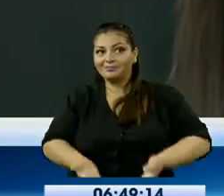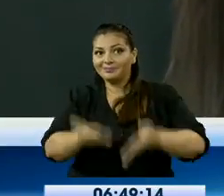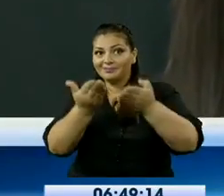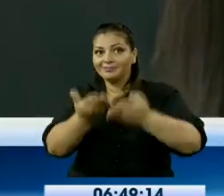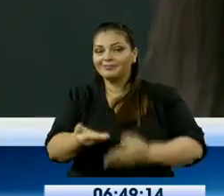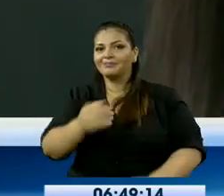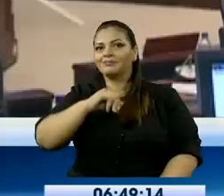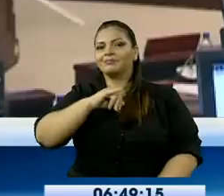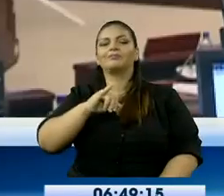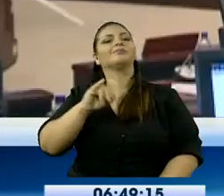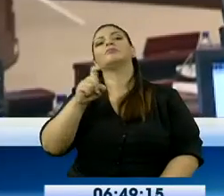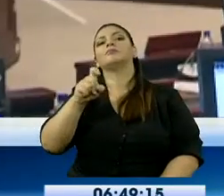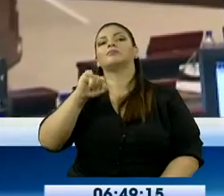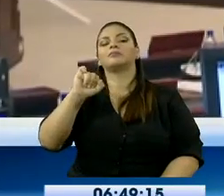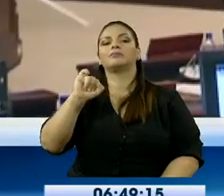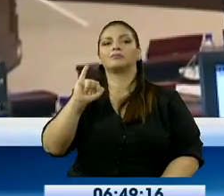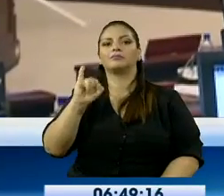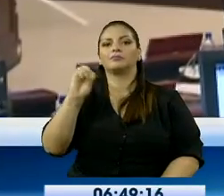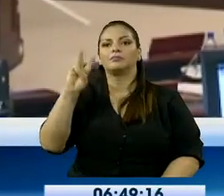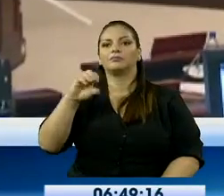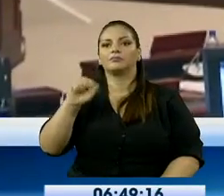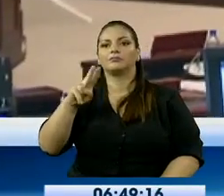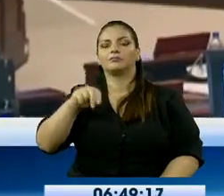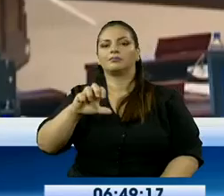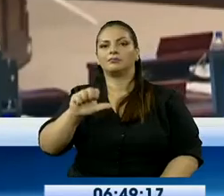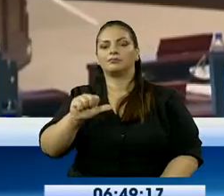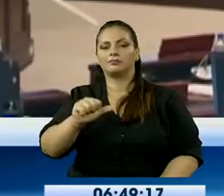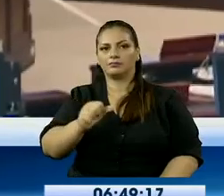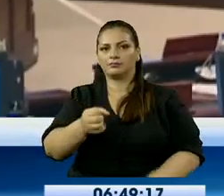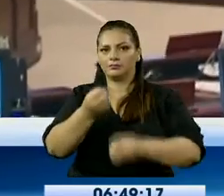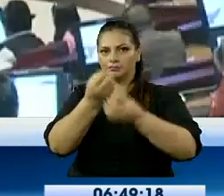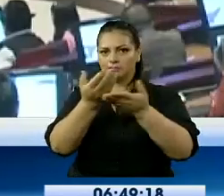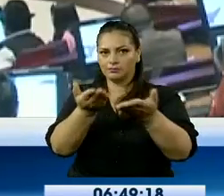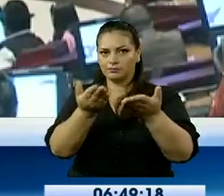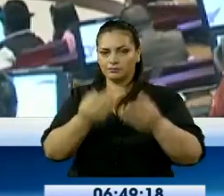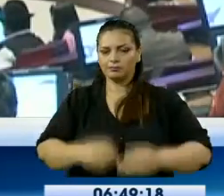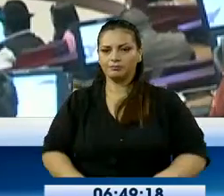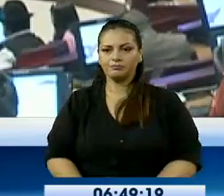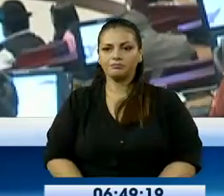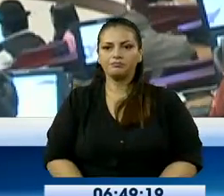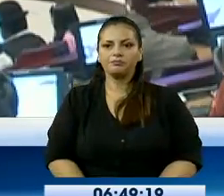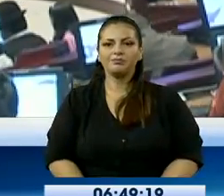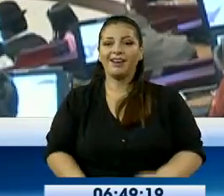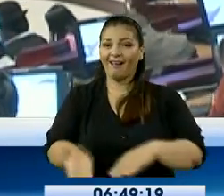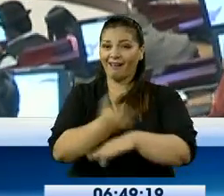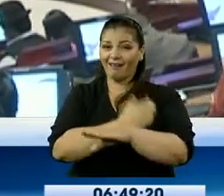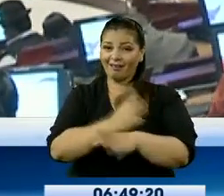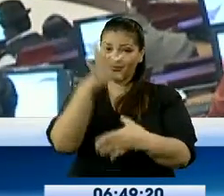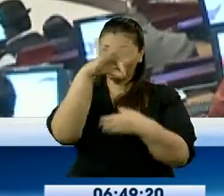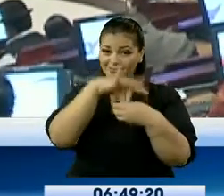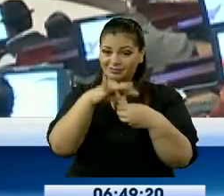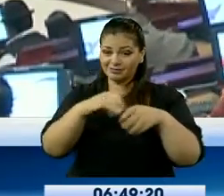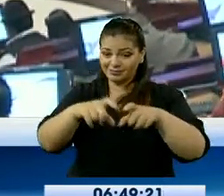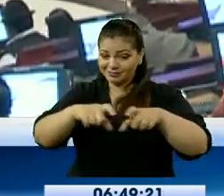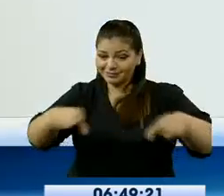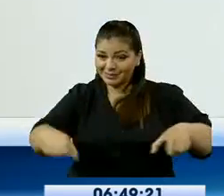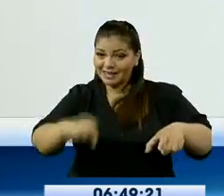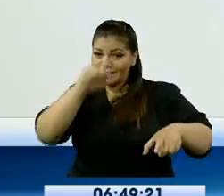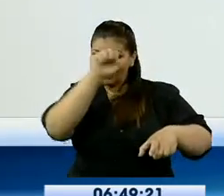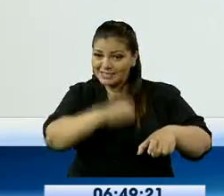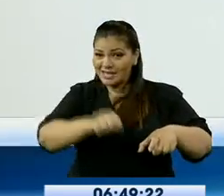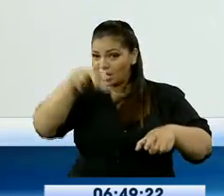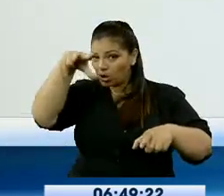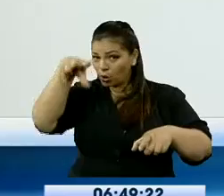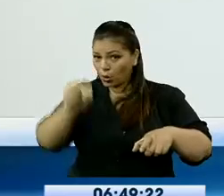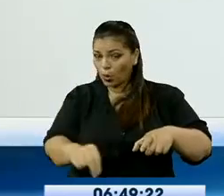estas elecciones fue la de garantizar una legislación sin intereses personales y evitar poner en riesgo la economía del país. Que